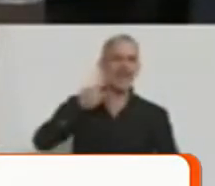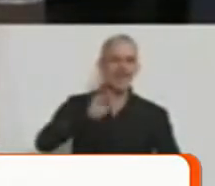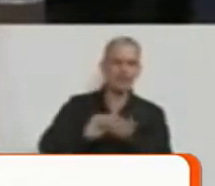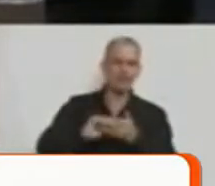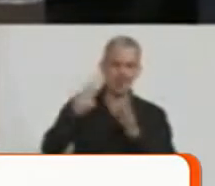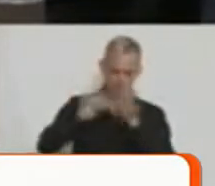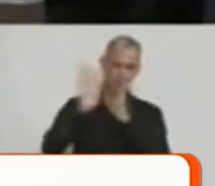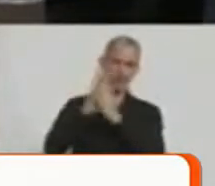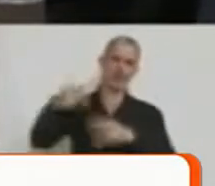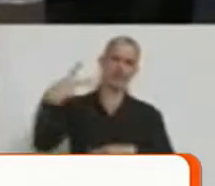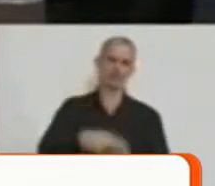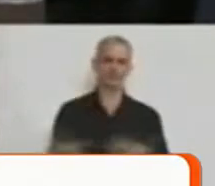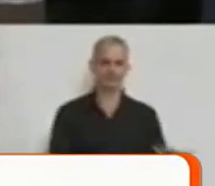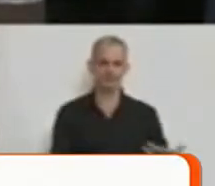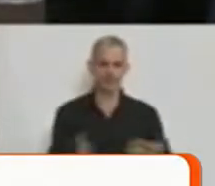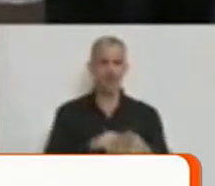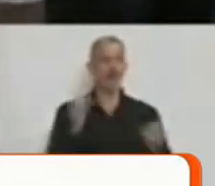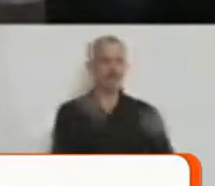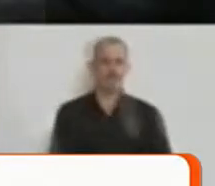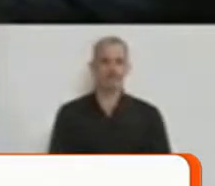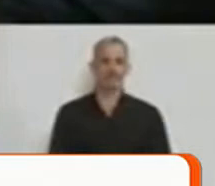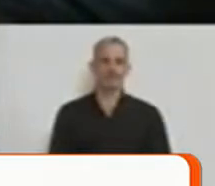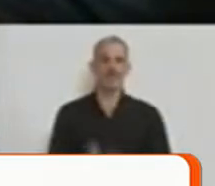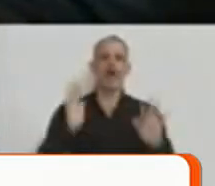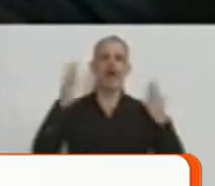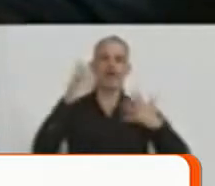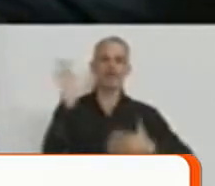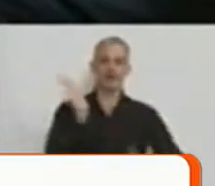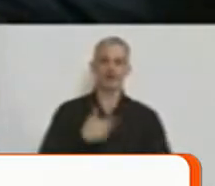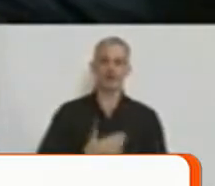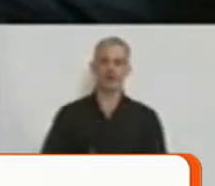Siga, diputado. Se aprueba.